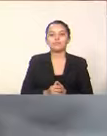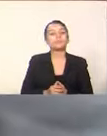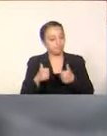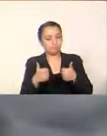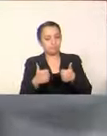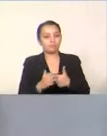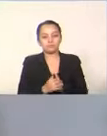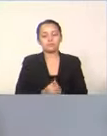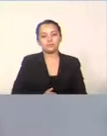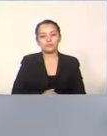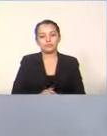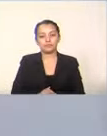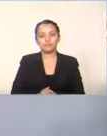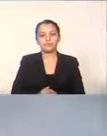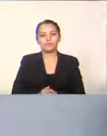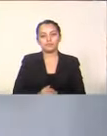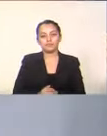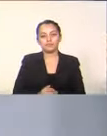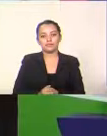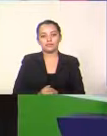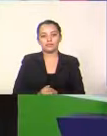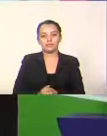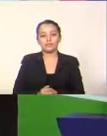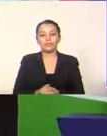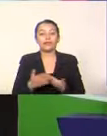bien. Para ello, entonces, vamos a utilizar